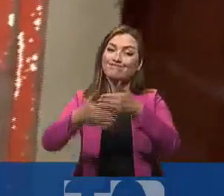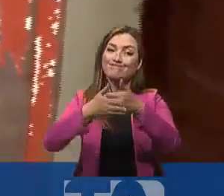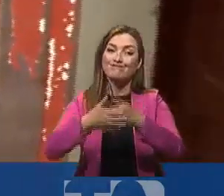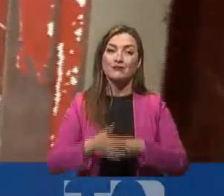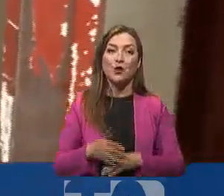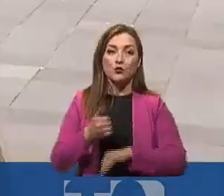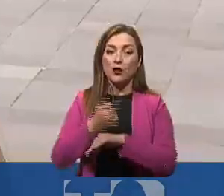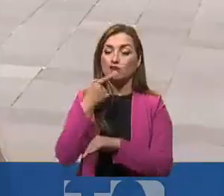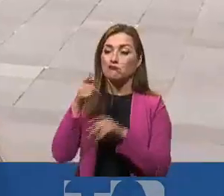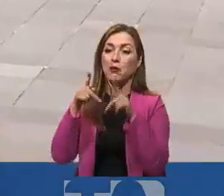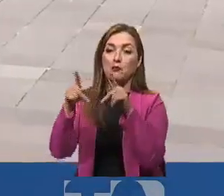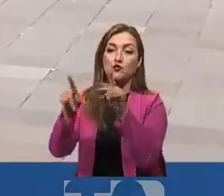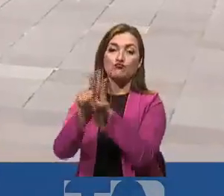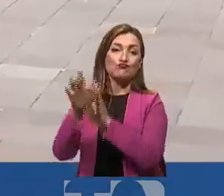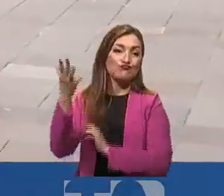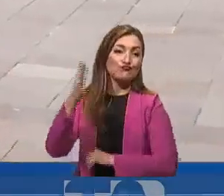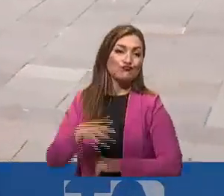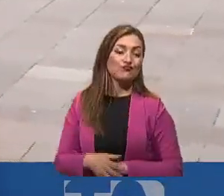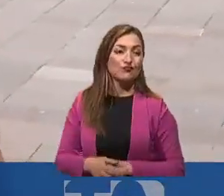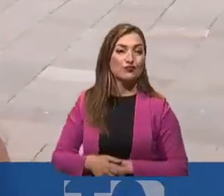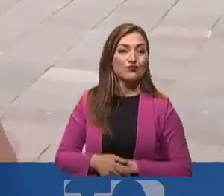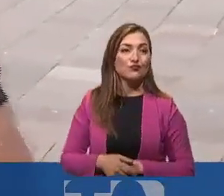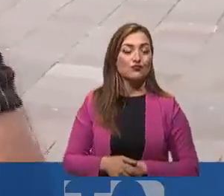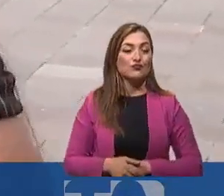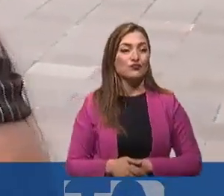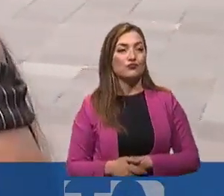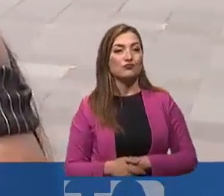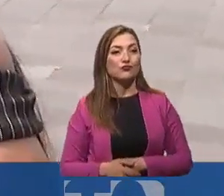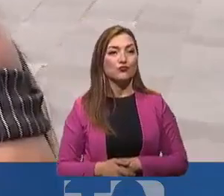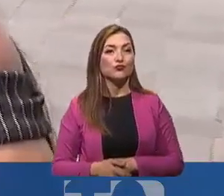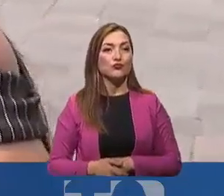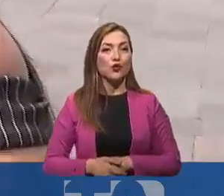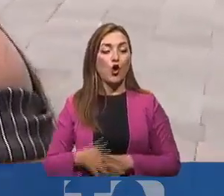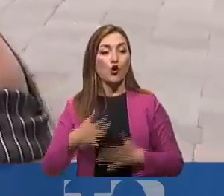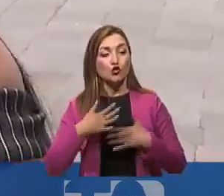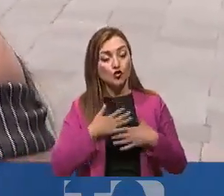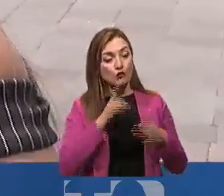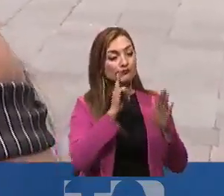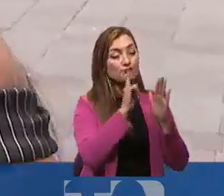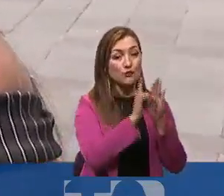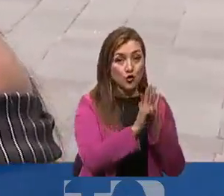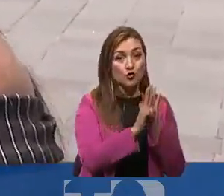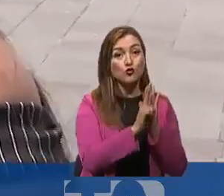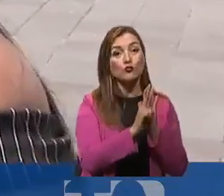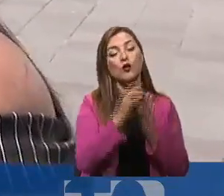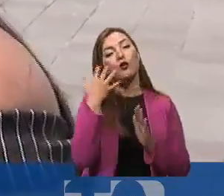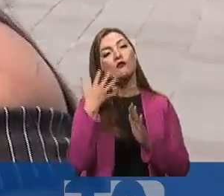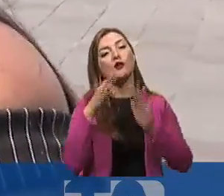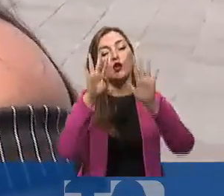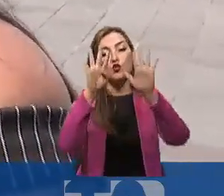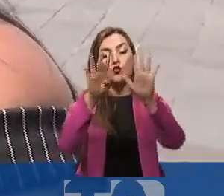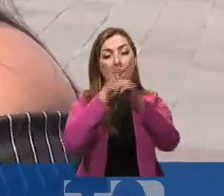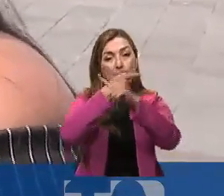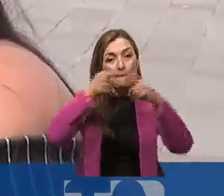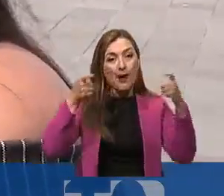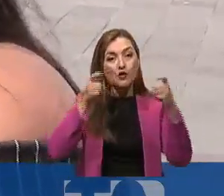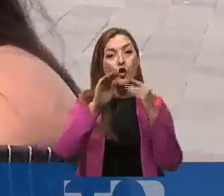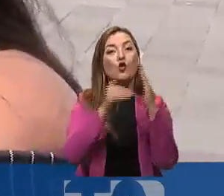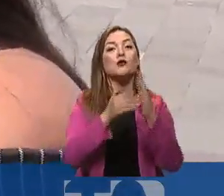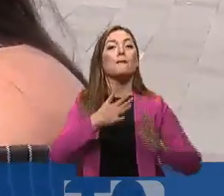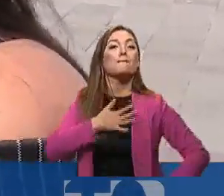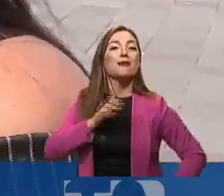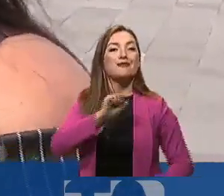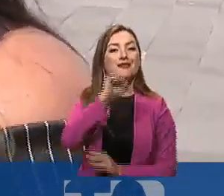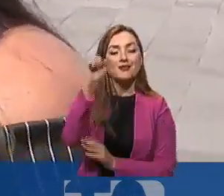tenían permisos. Mi misma persona, por haber llevado a cabo la acción de protección, fui vulnerada el 9 de marzo, lamentablemente